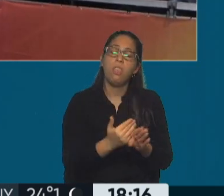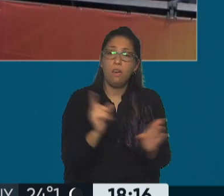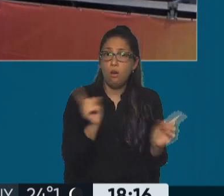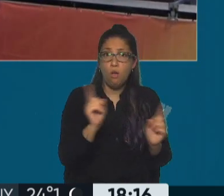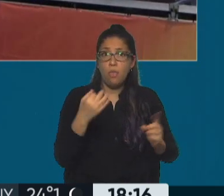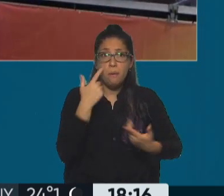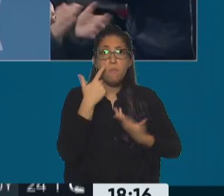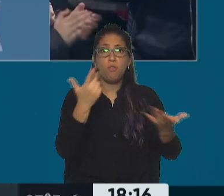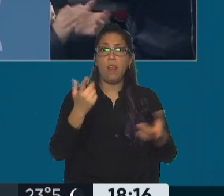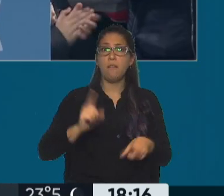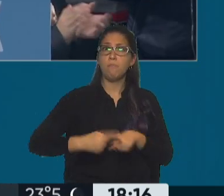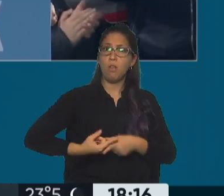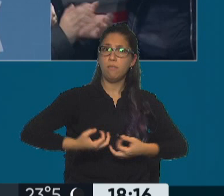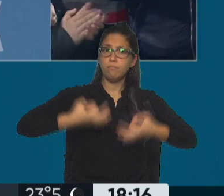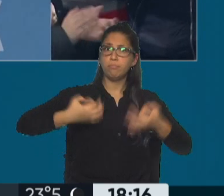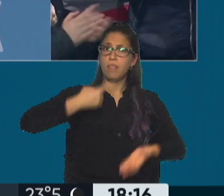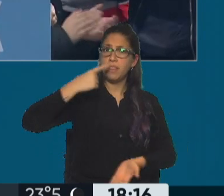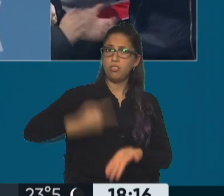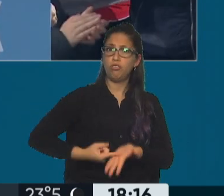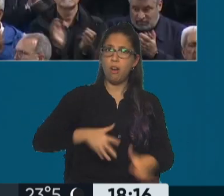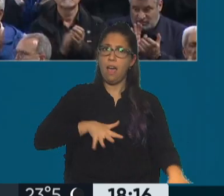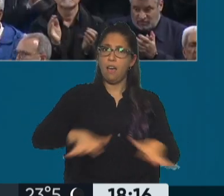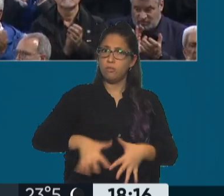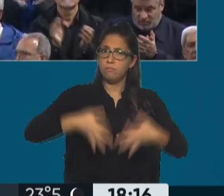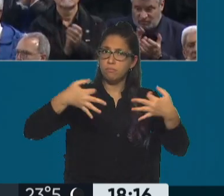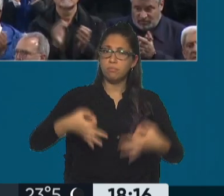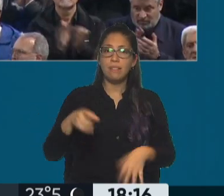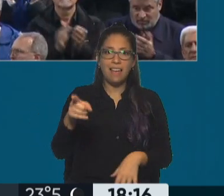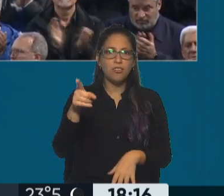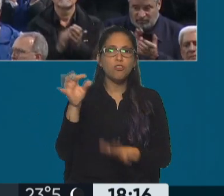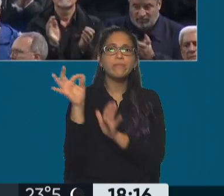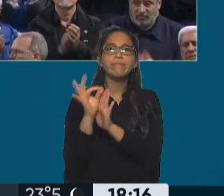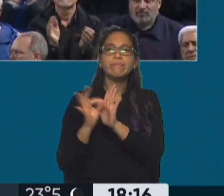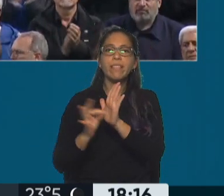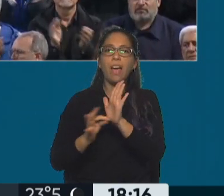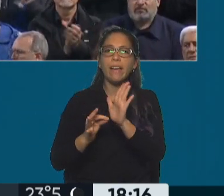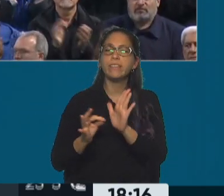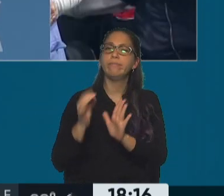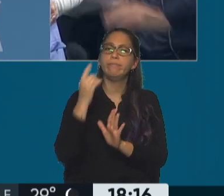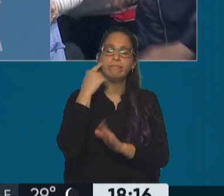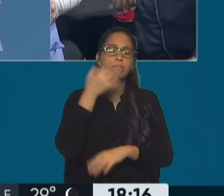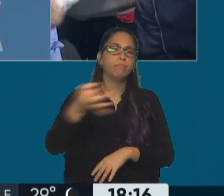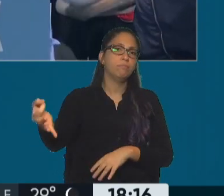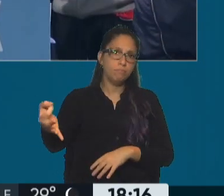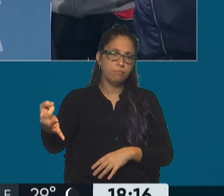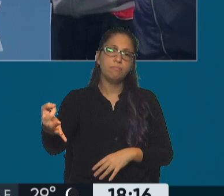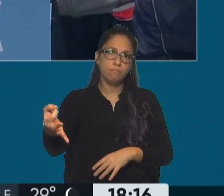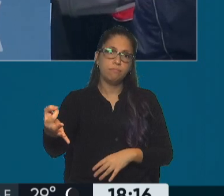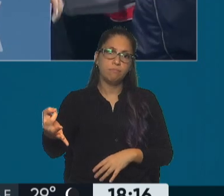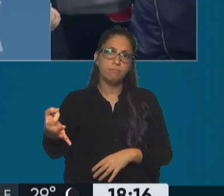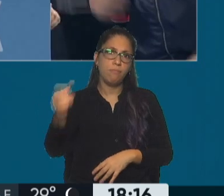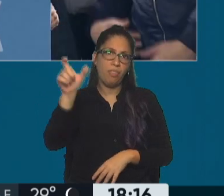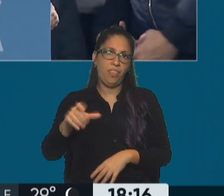fortaleza política. Creo que estos son aciertos de Cristina y que no solamente es la política